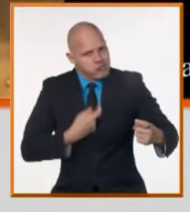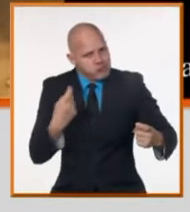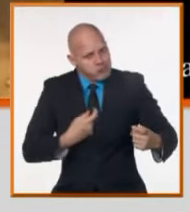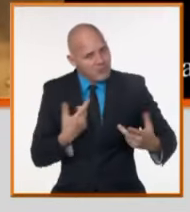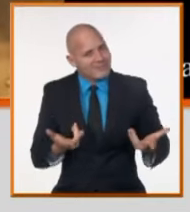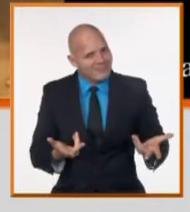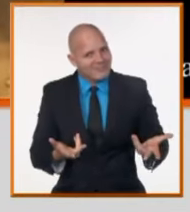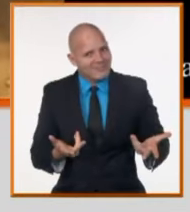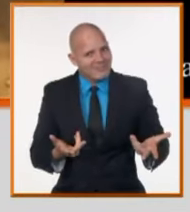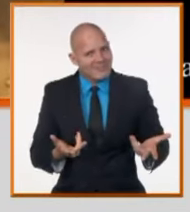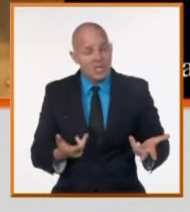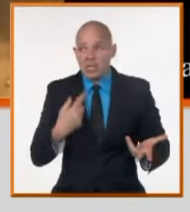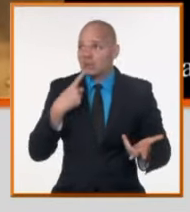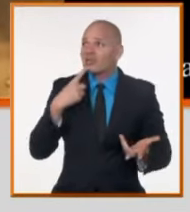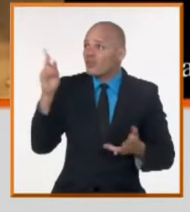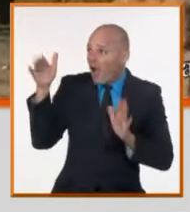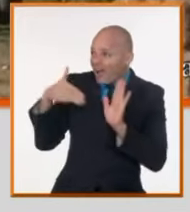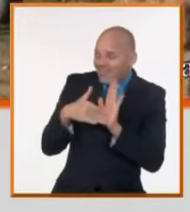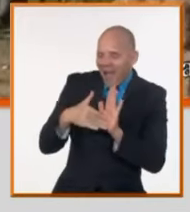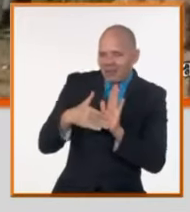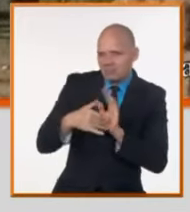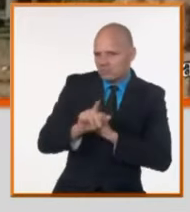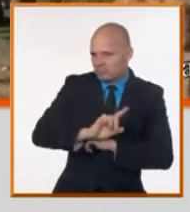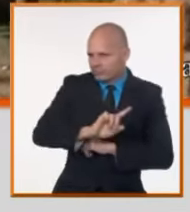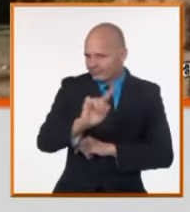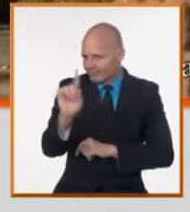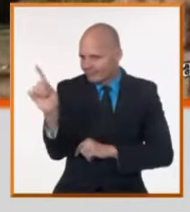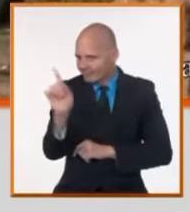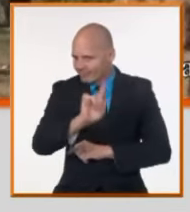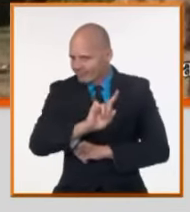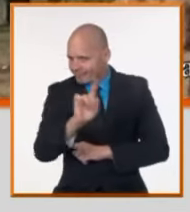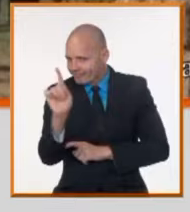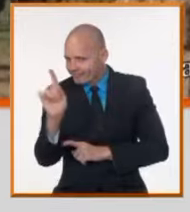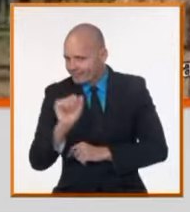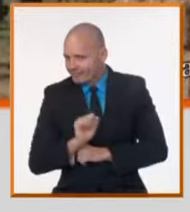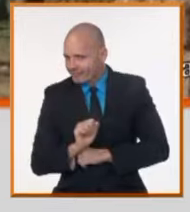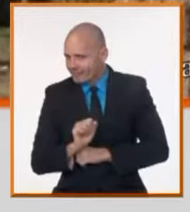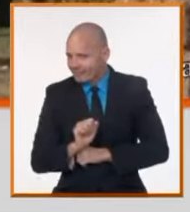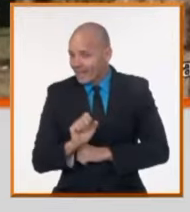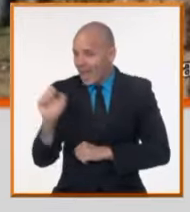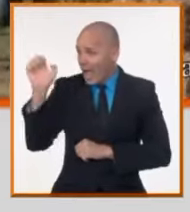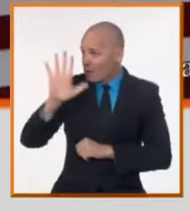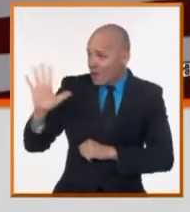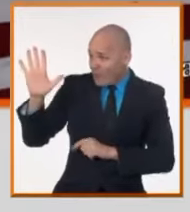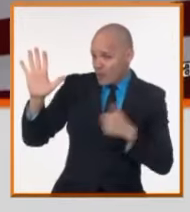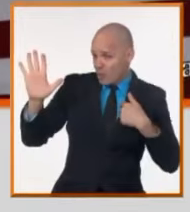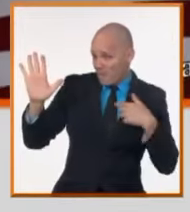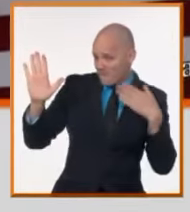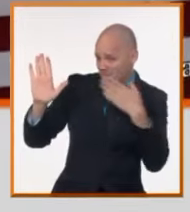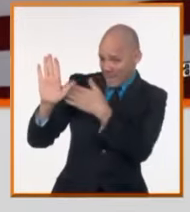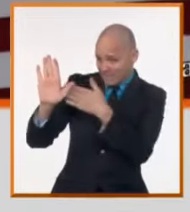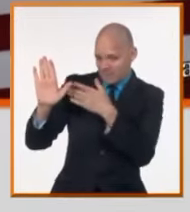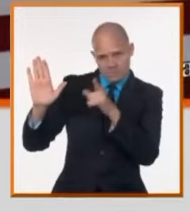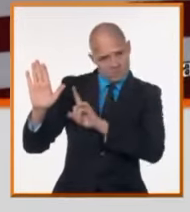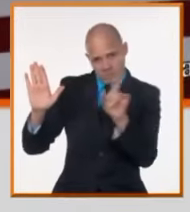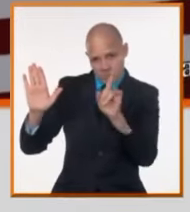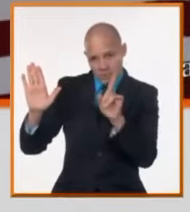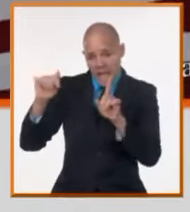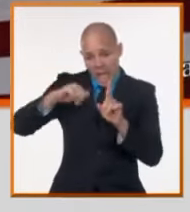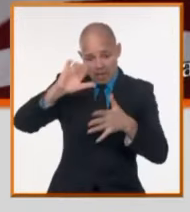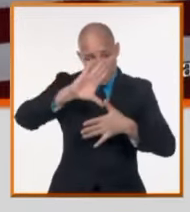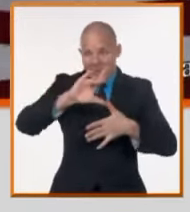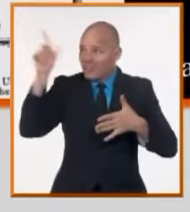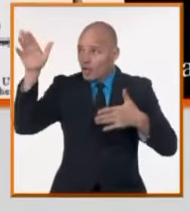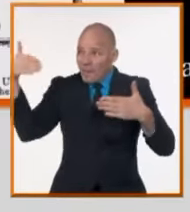Nosotros, cualquier intento de imponer el sistema político de Europa en esta área del hemisferio occidental va a ser considerado